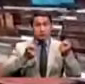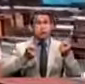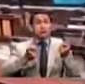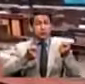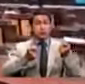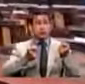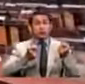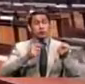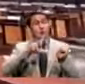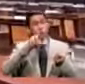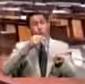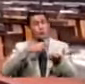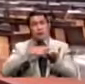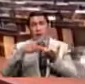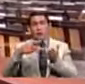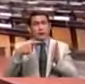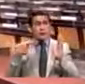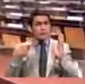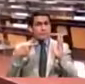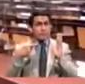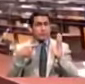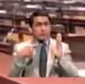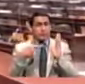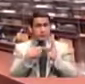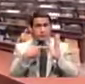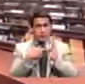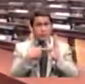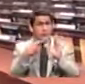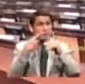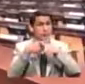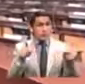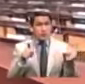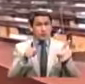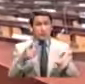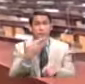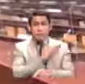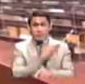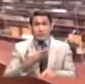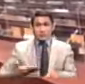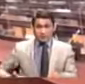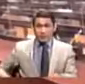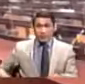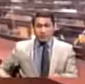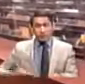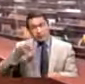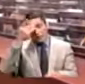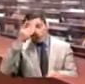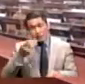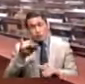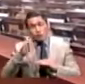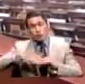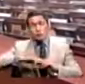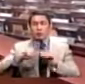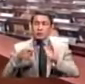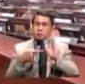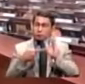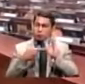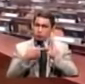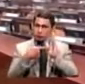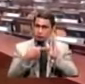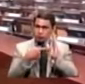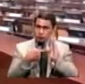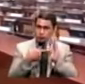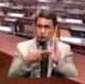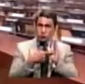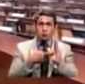a consumos especiales y que el presidente de la República podrá disponer la remisión total o parcial de los intereses, multas y recargos referentes a